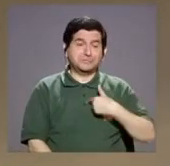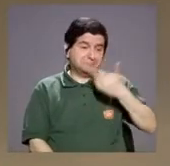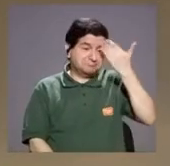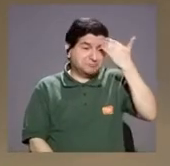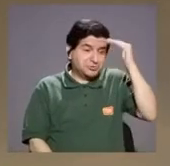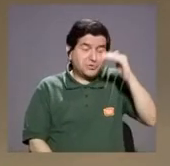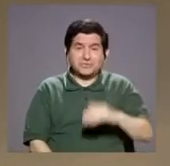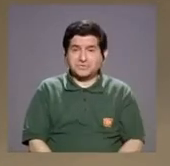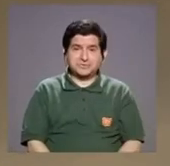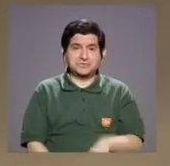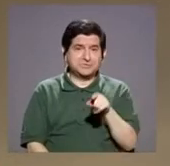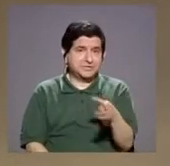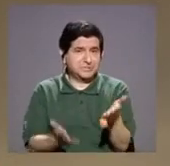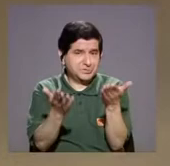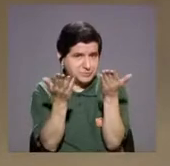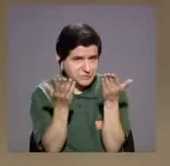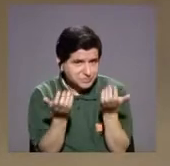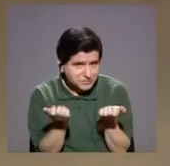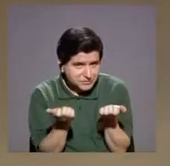quiere